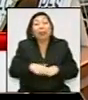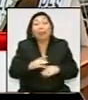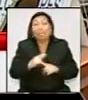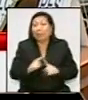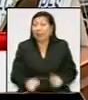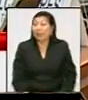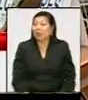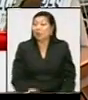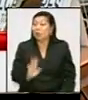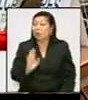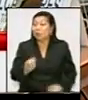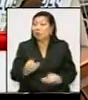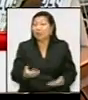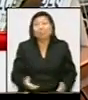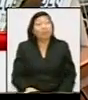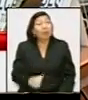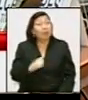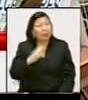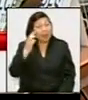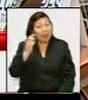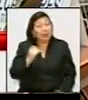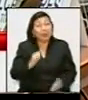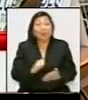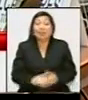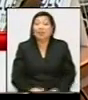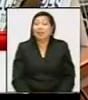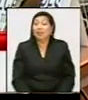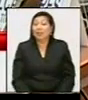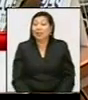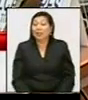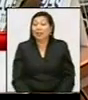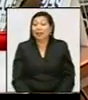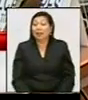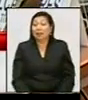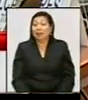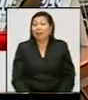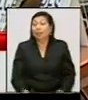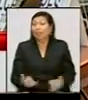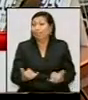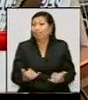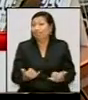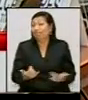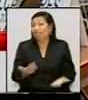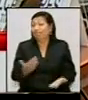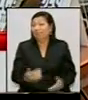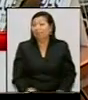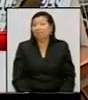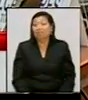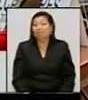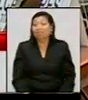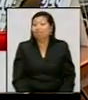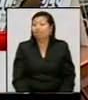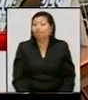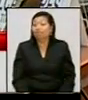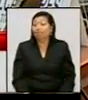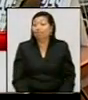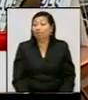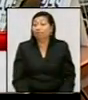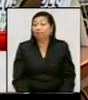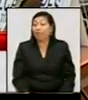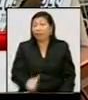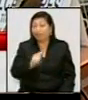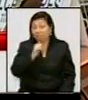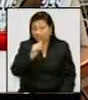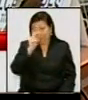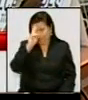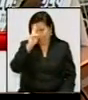sustentación de su posición. Entonces, yo creo, presidente, que siendo esto así, me parece, digamos, una